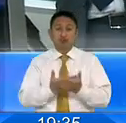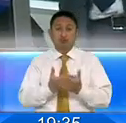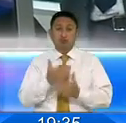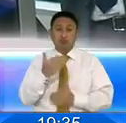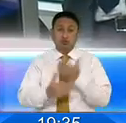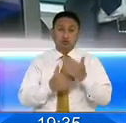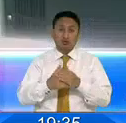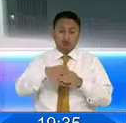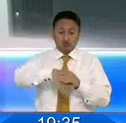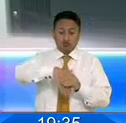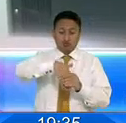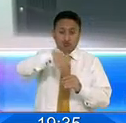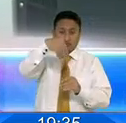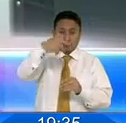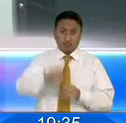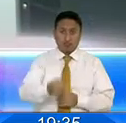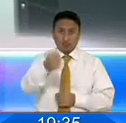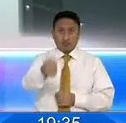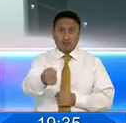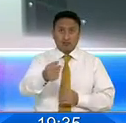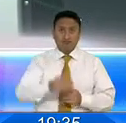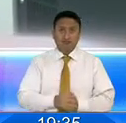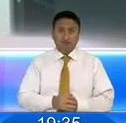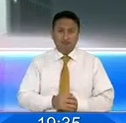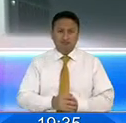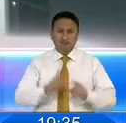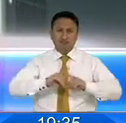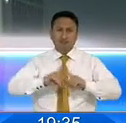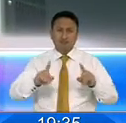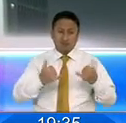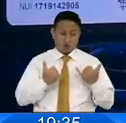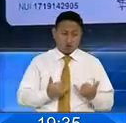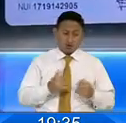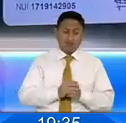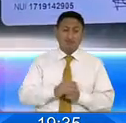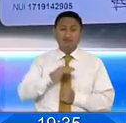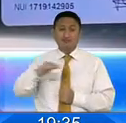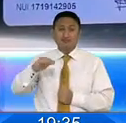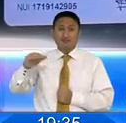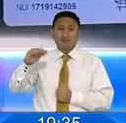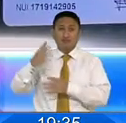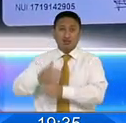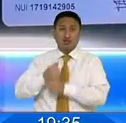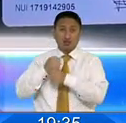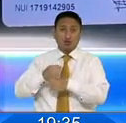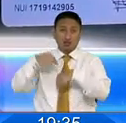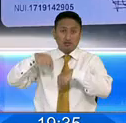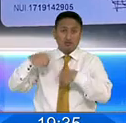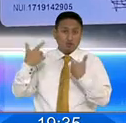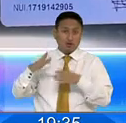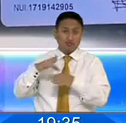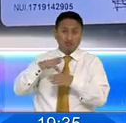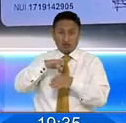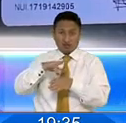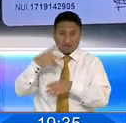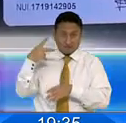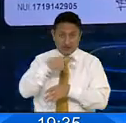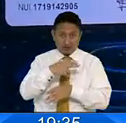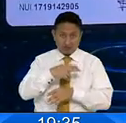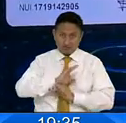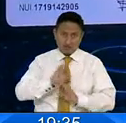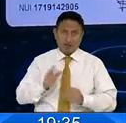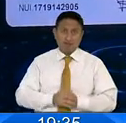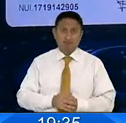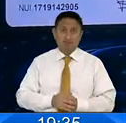de impresión y entrega de la cédula, que a diferencia del actual tiene tres niveles de seguridad que disminuye cualquier riesgo de falsificación: